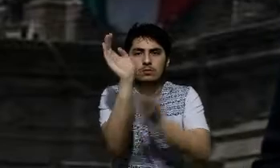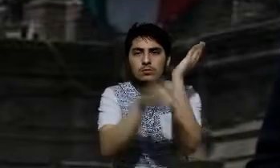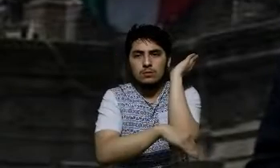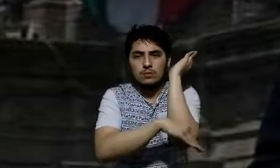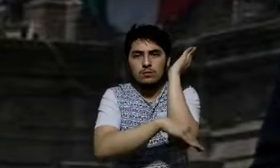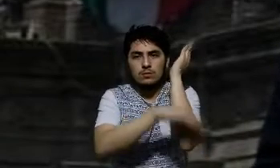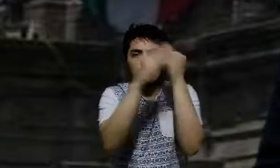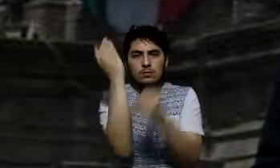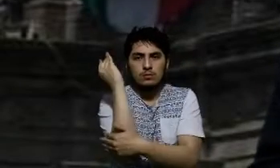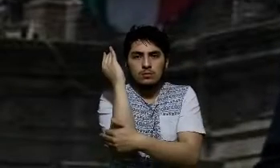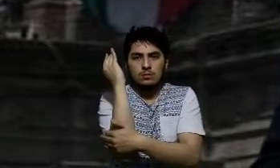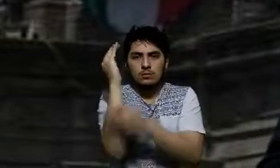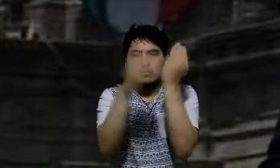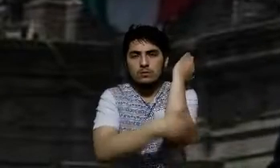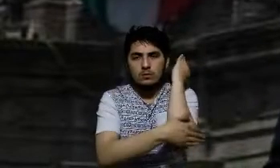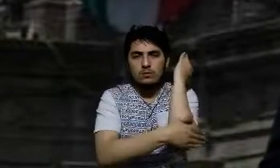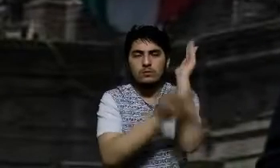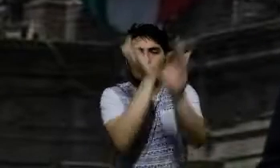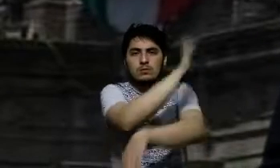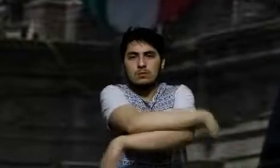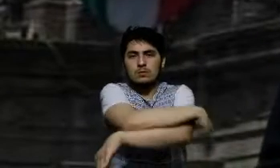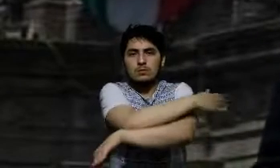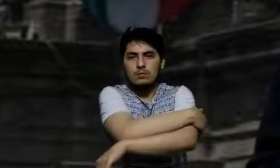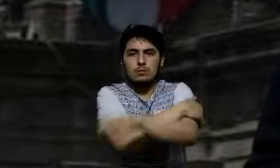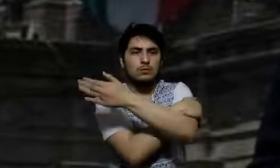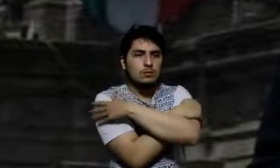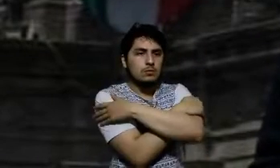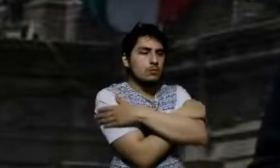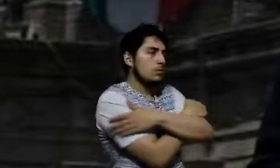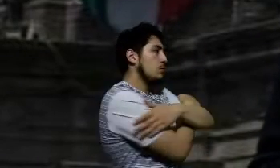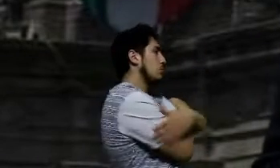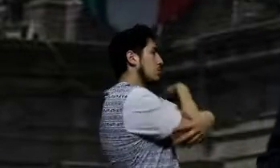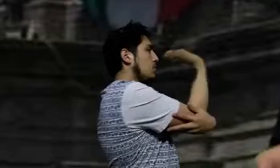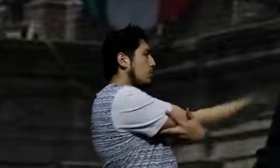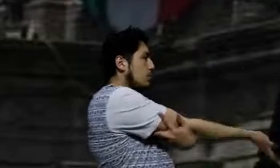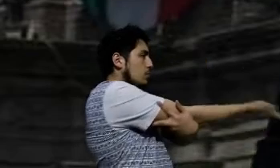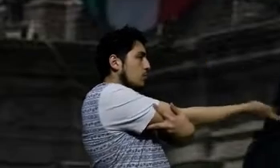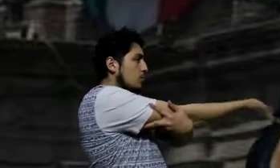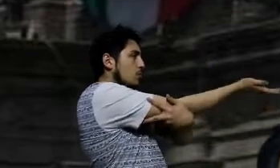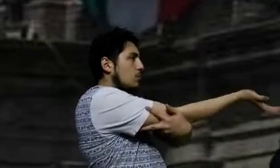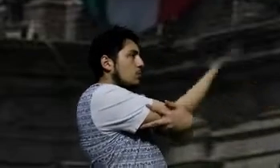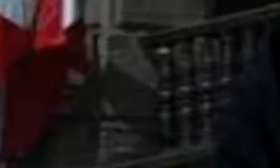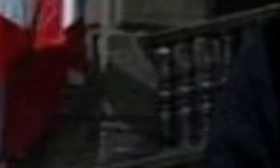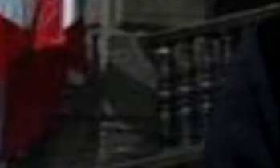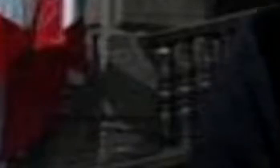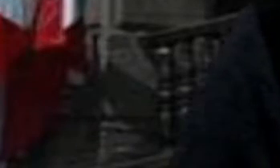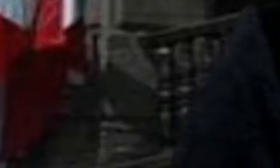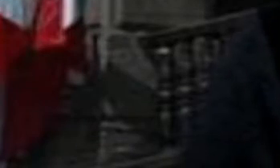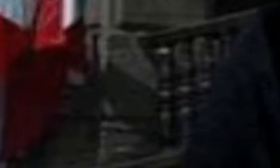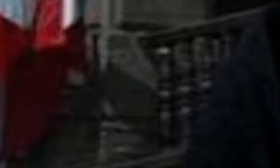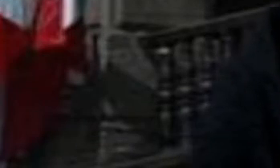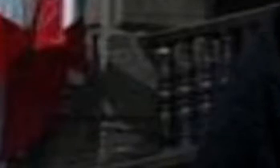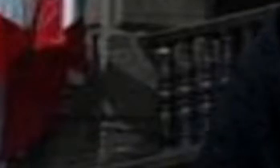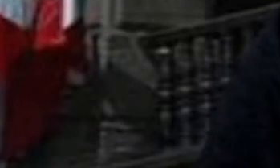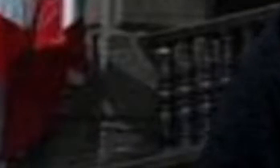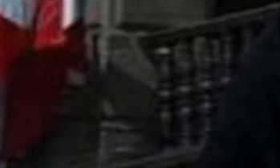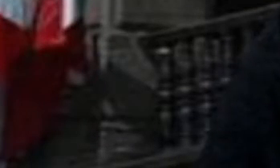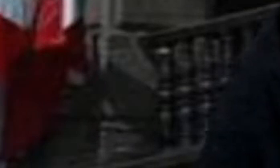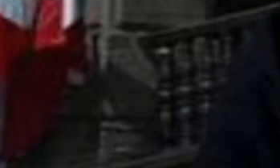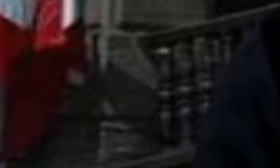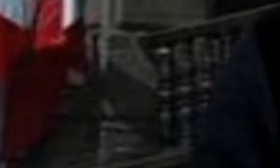no nos conviene no gastar en el aeropuerto. ¿Por qué? porque me queda más cerca de mi